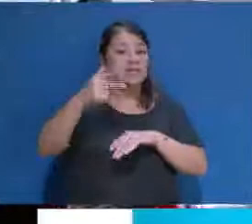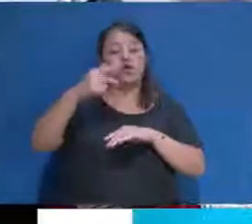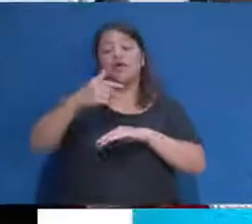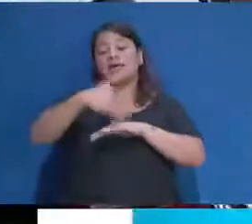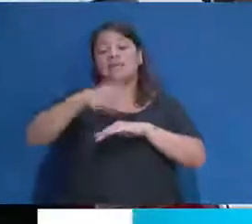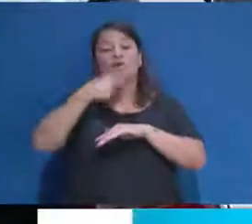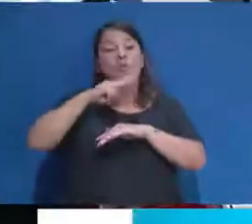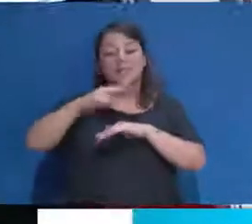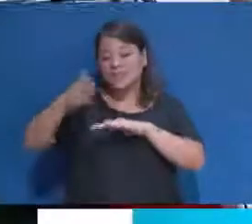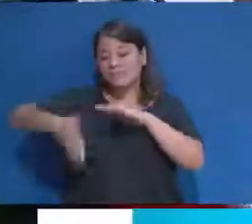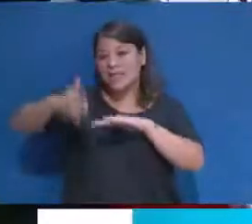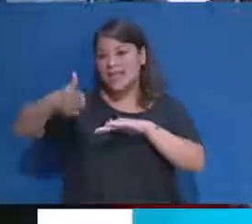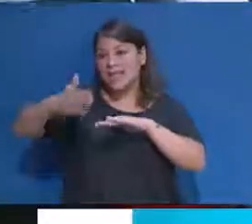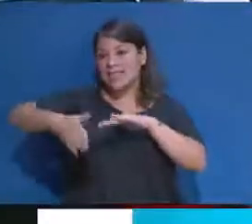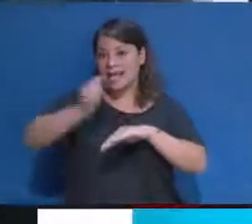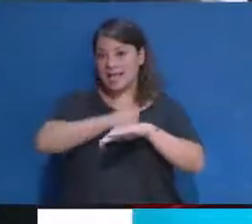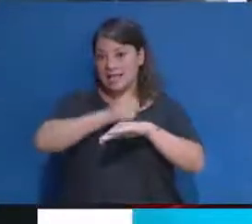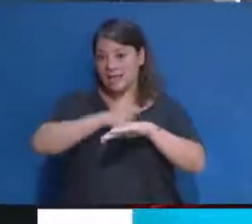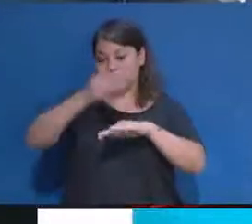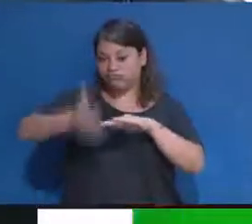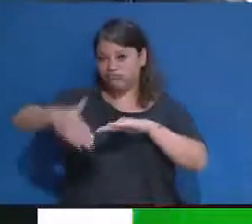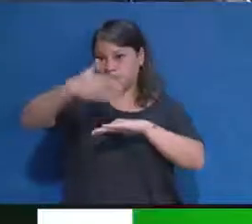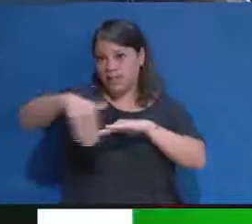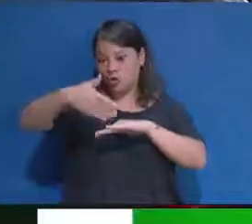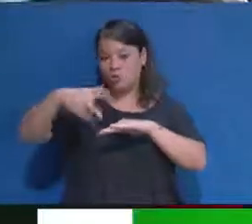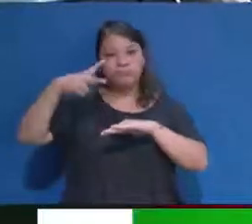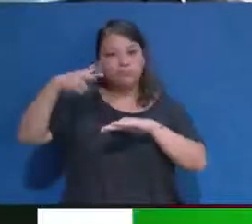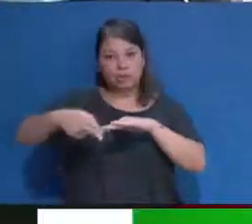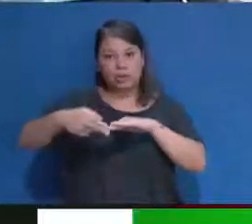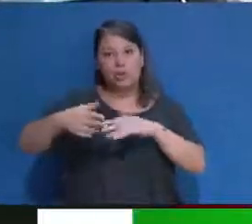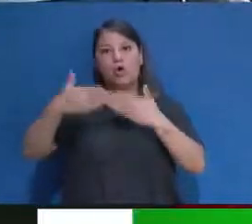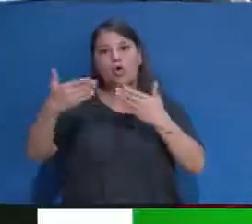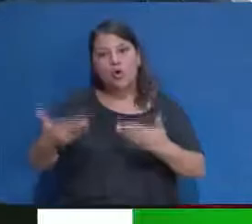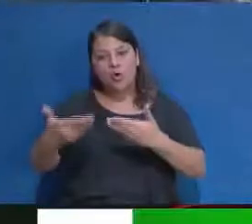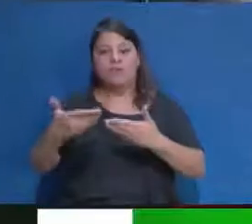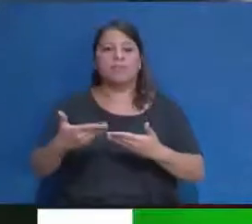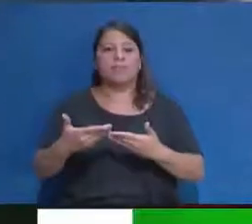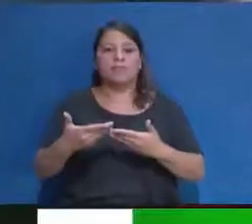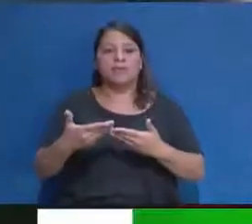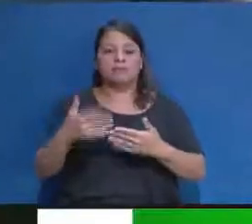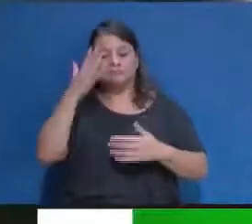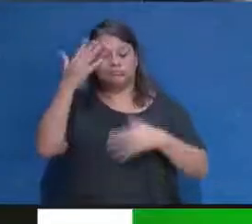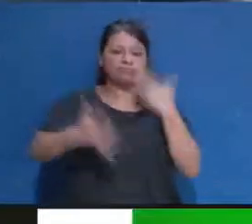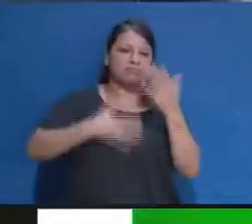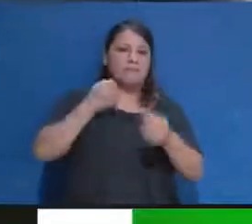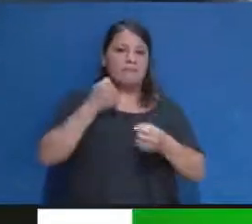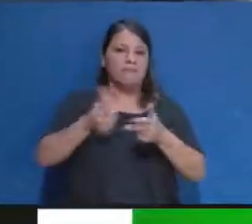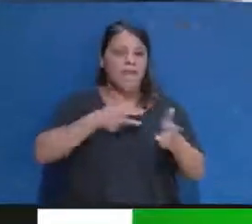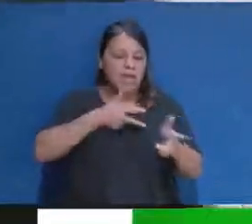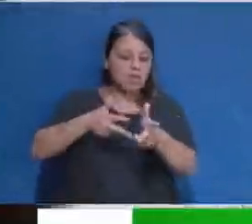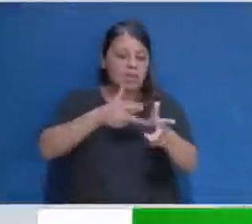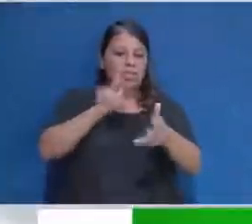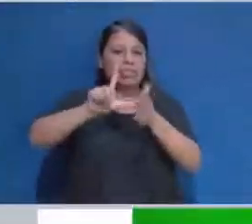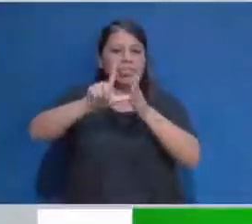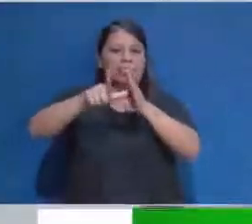este tramo por el momento ha sido por lo tanto por supuesto que hay demasiado caos vehícular y demoras en el